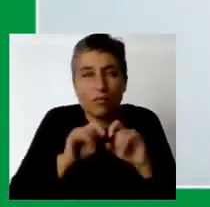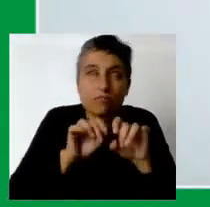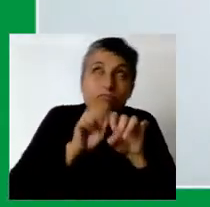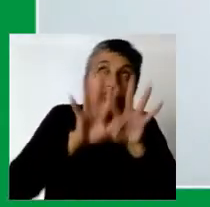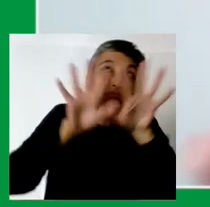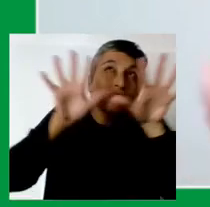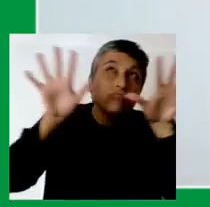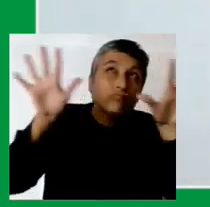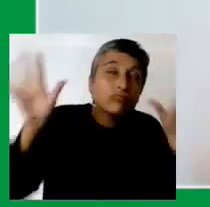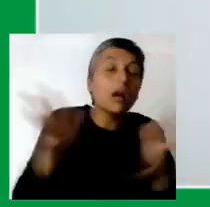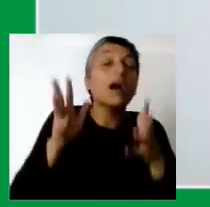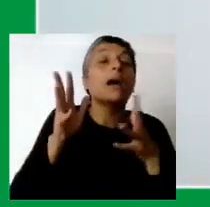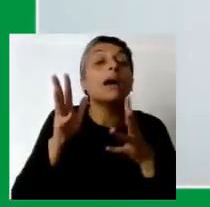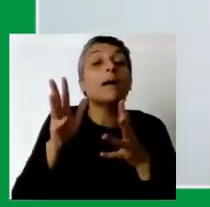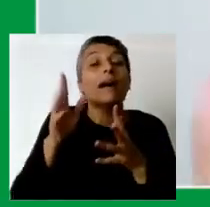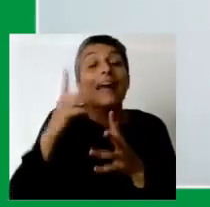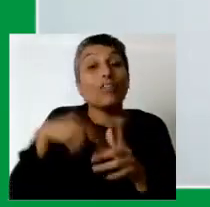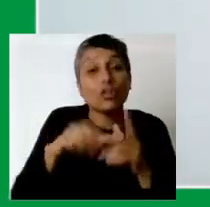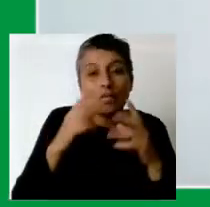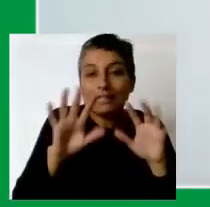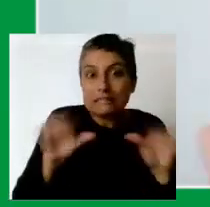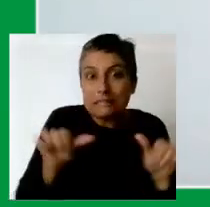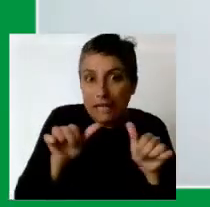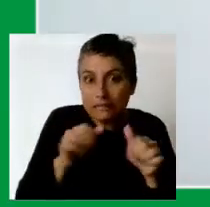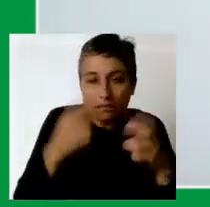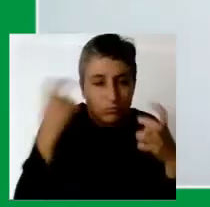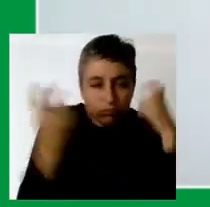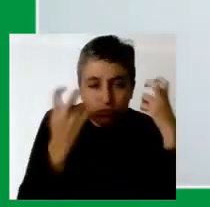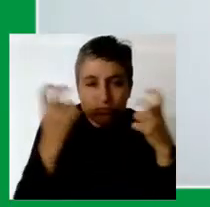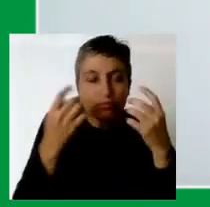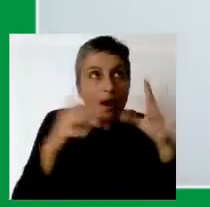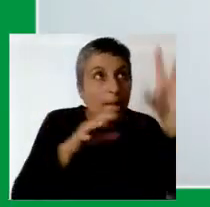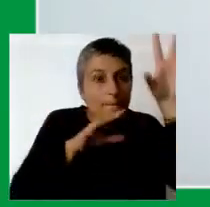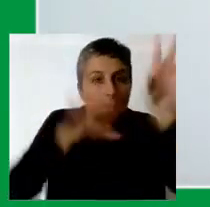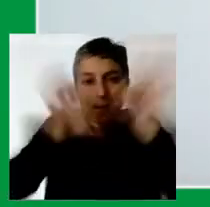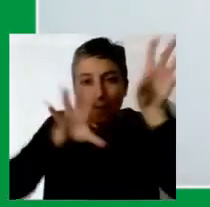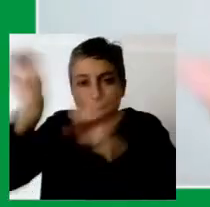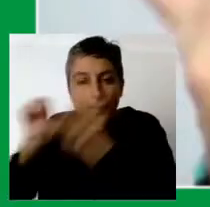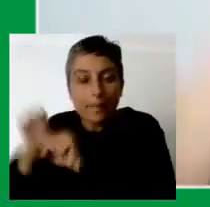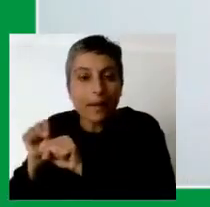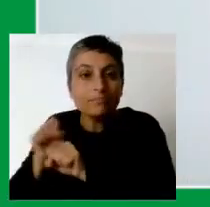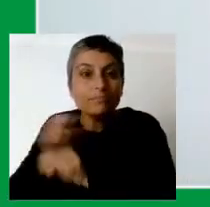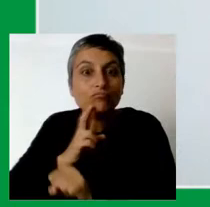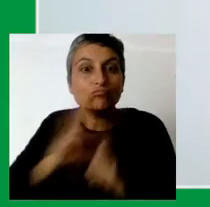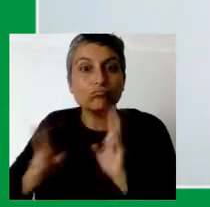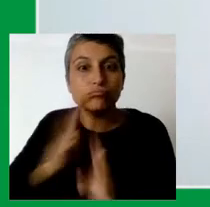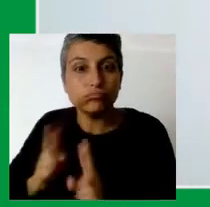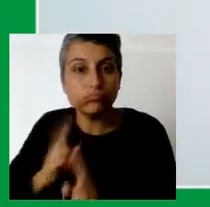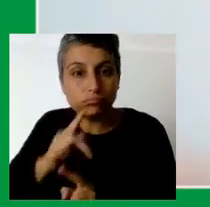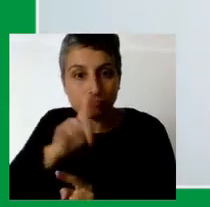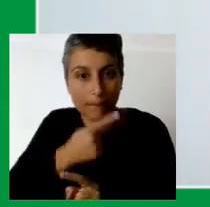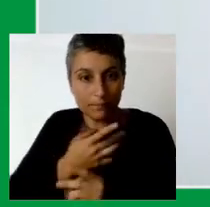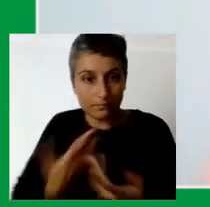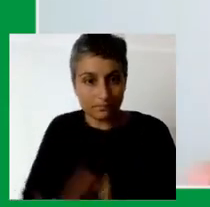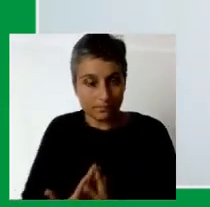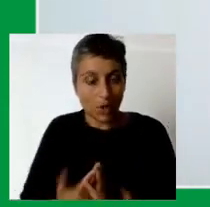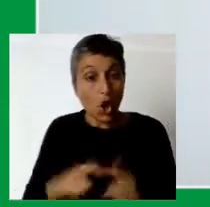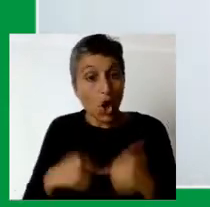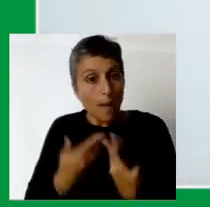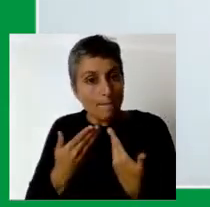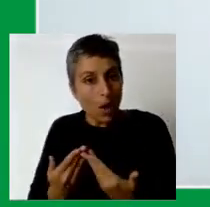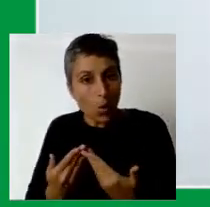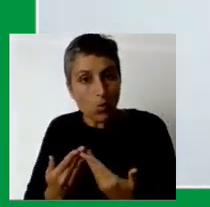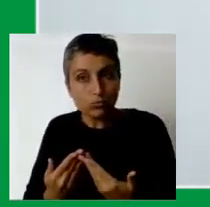Y entonces busca en todo ese mare magnum de información la respuesta a lo que le preguntamos y la da